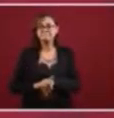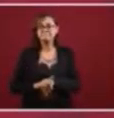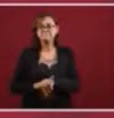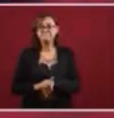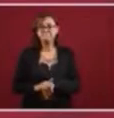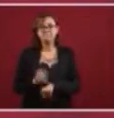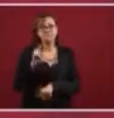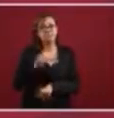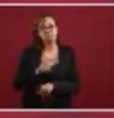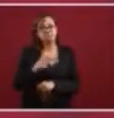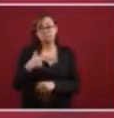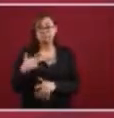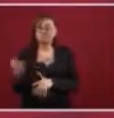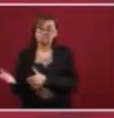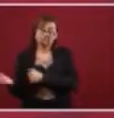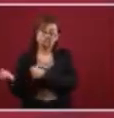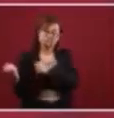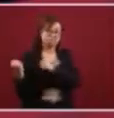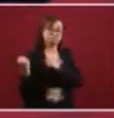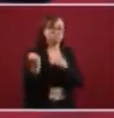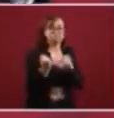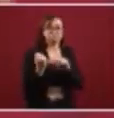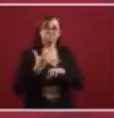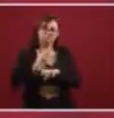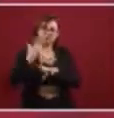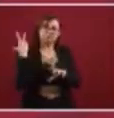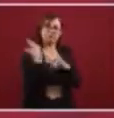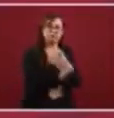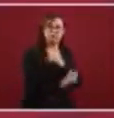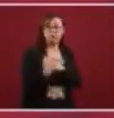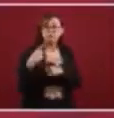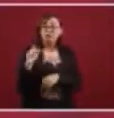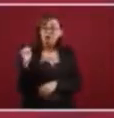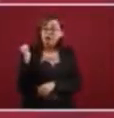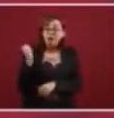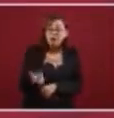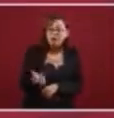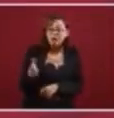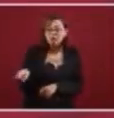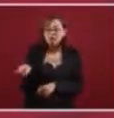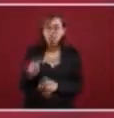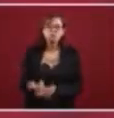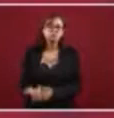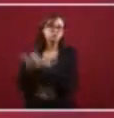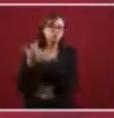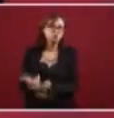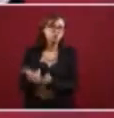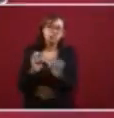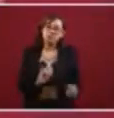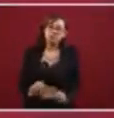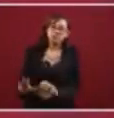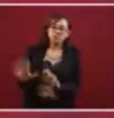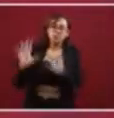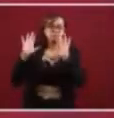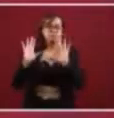y se alcanzan a llevarse varios costales, pero dejaron algo ahí. Así